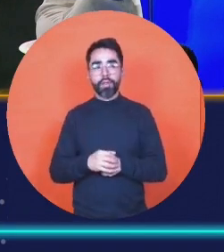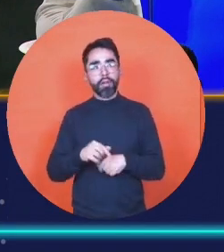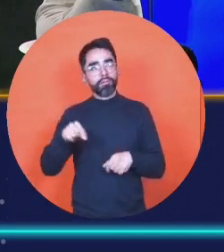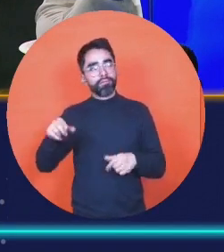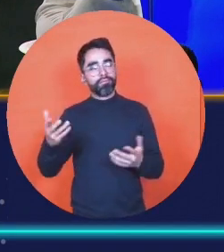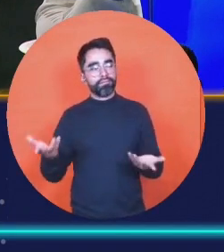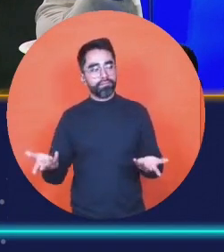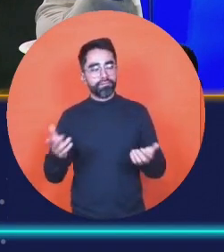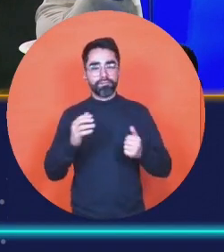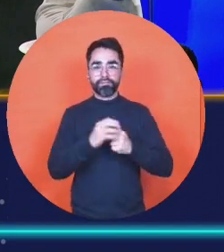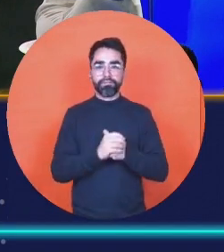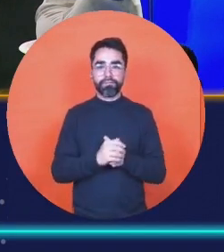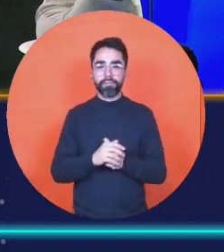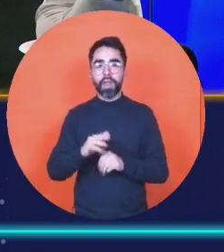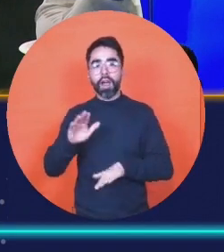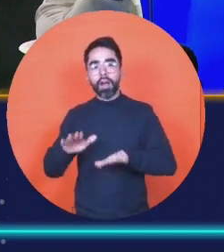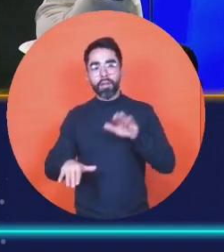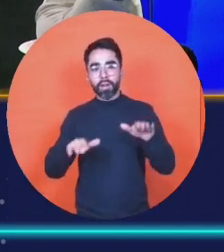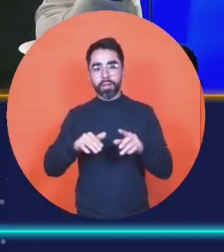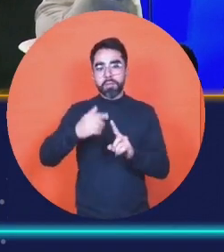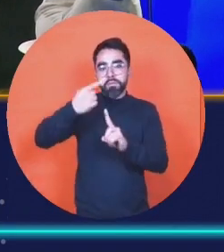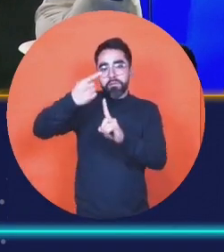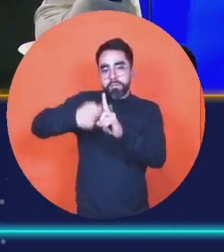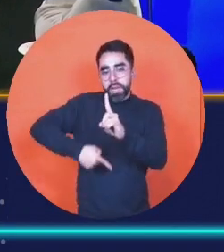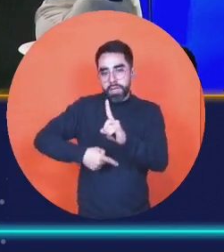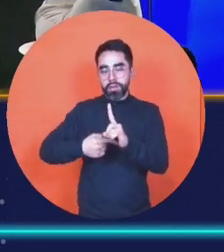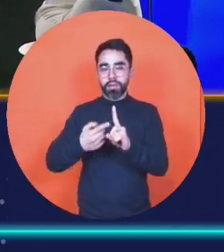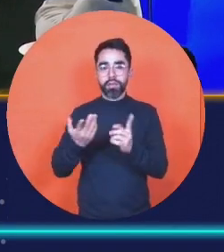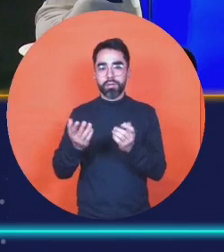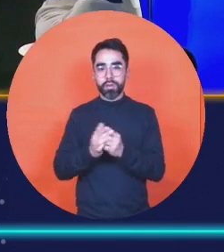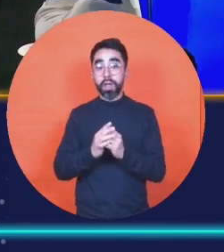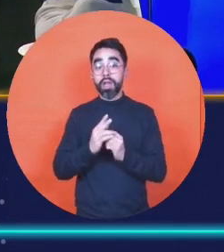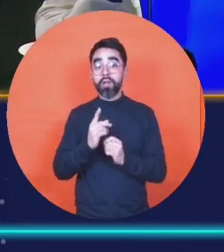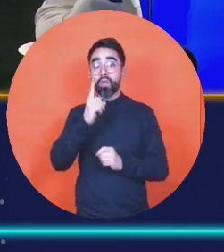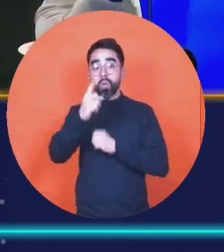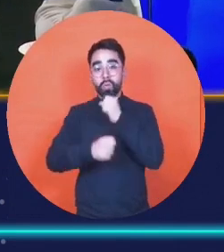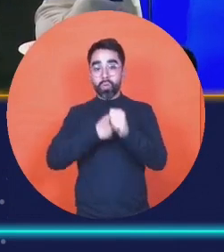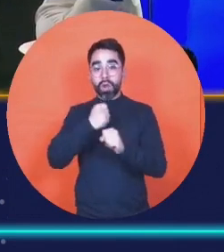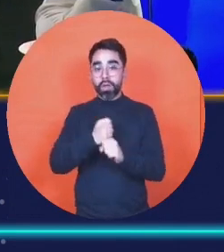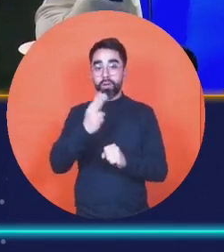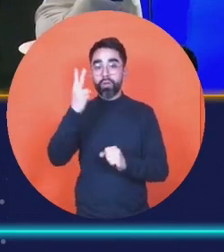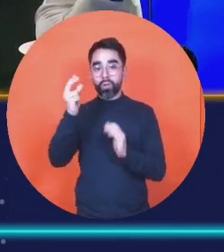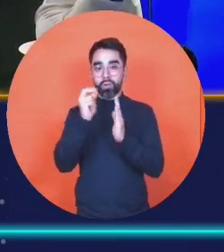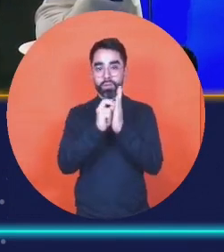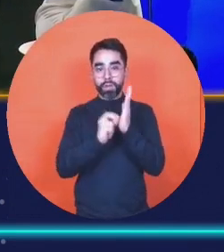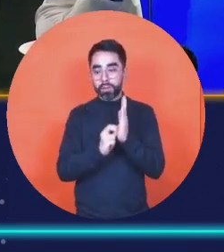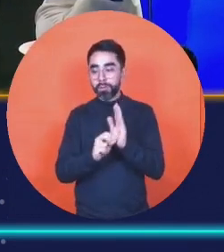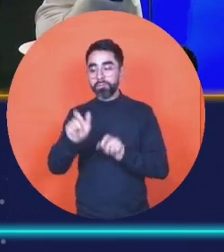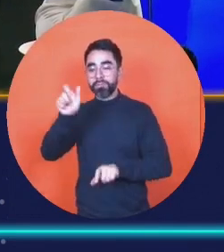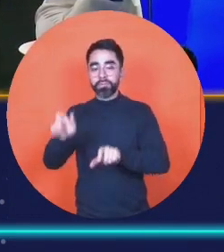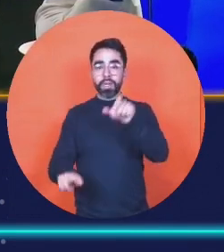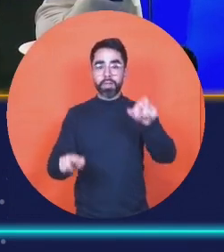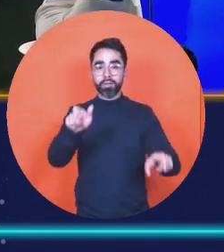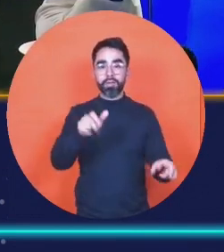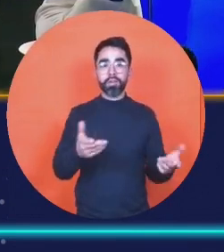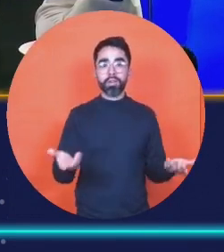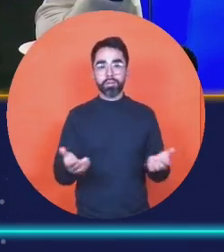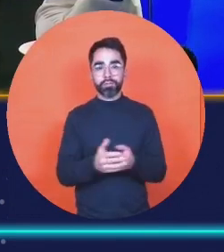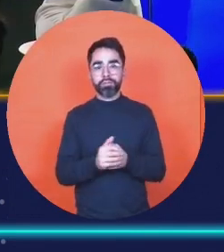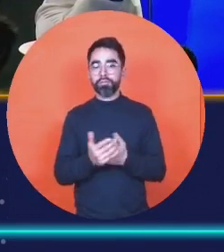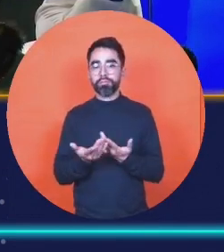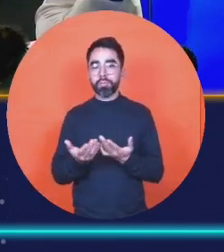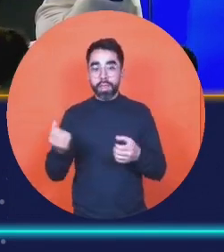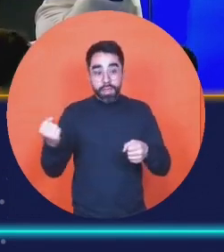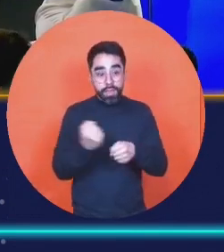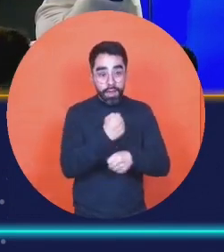digamos, momentos en el mes y 2 momentos en el año donde la gente hace trabajo que no